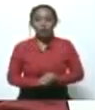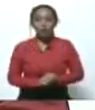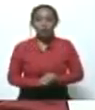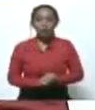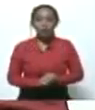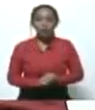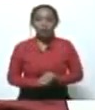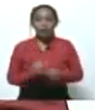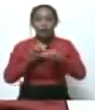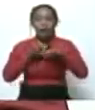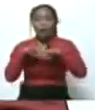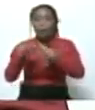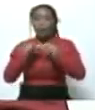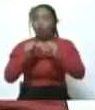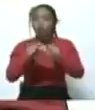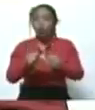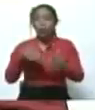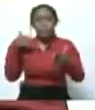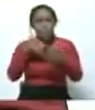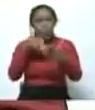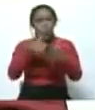Y el imperialismo sigue atacando.